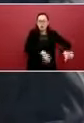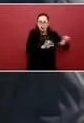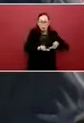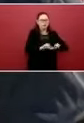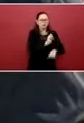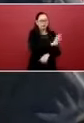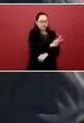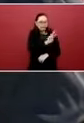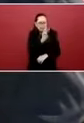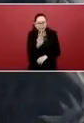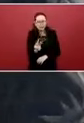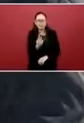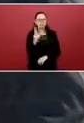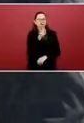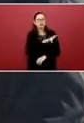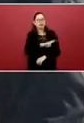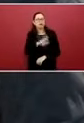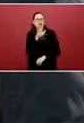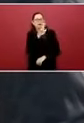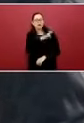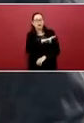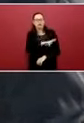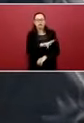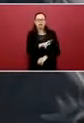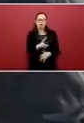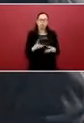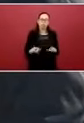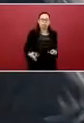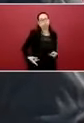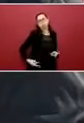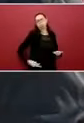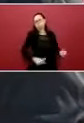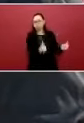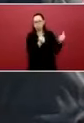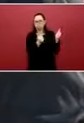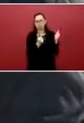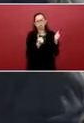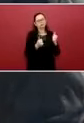páginas y mucho derroche